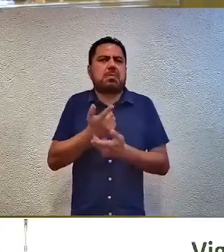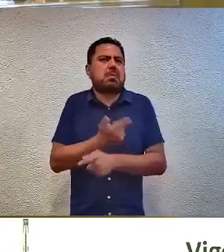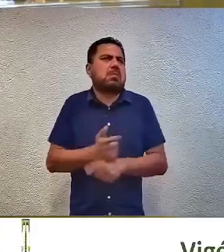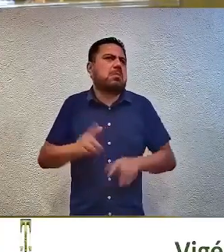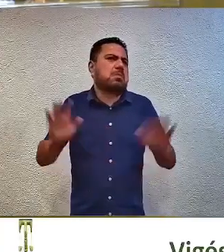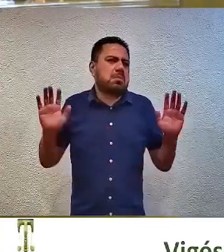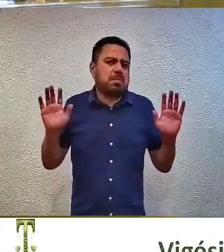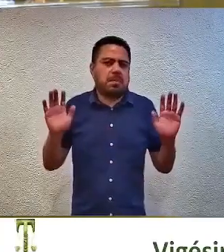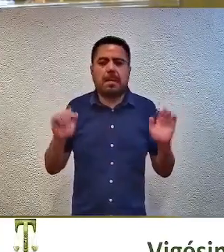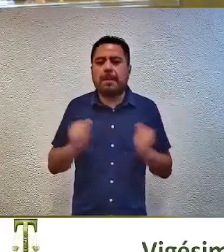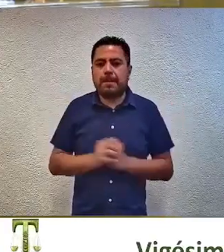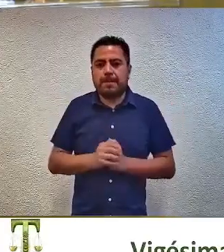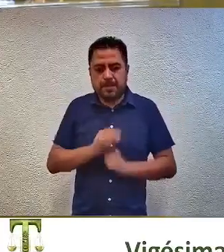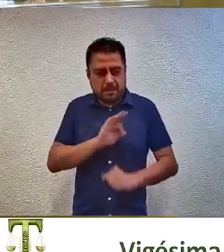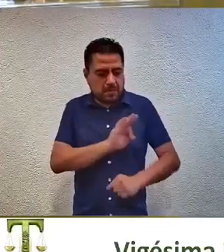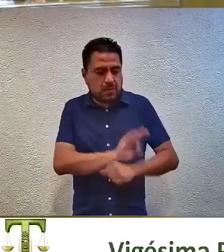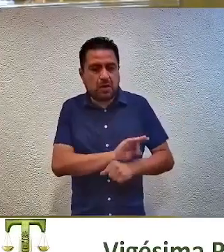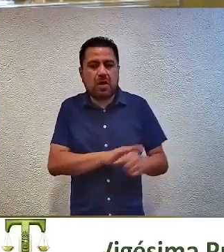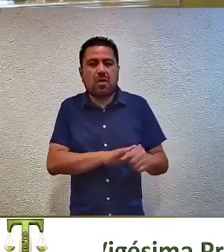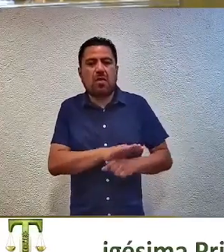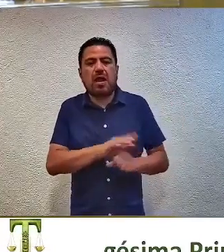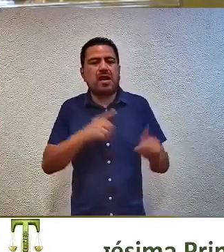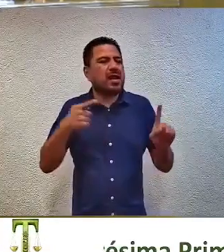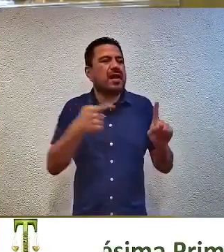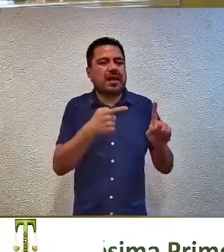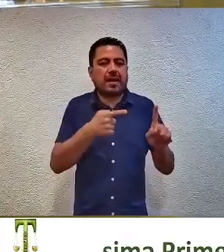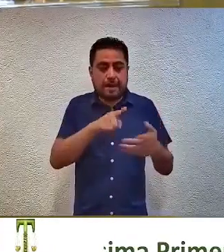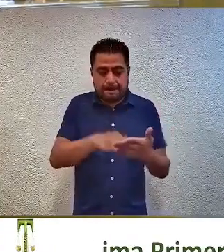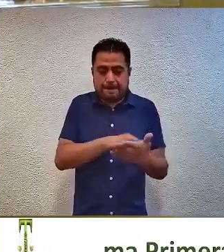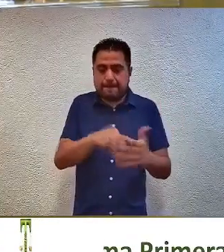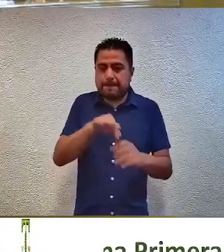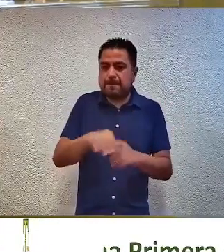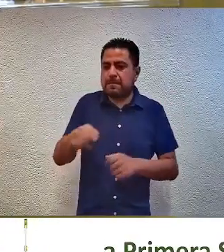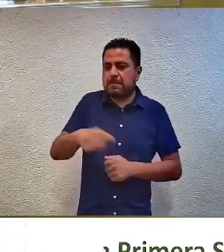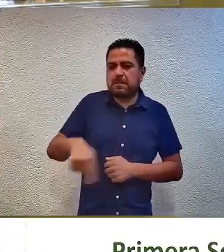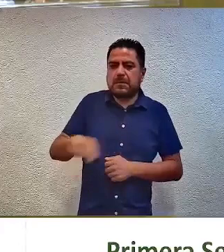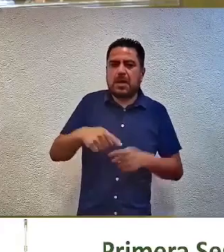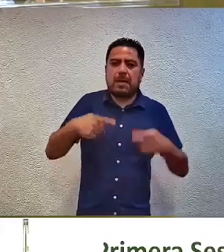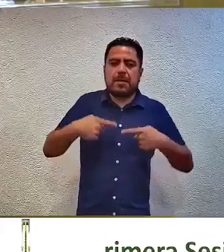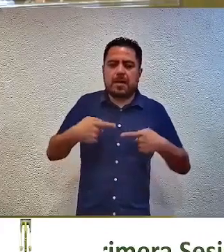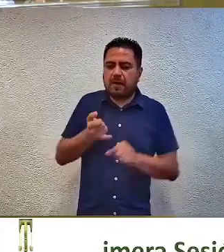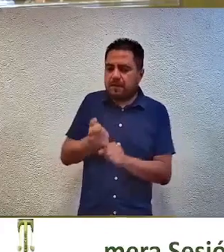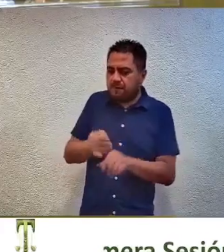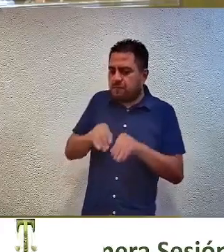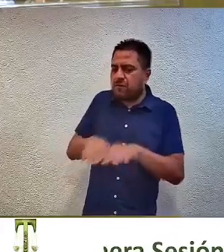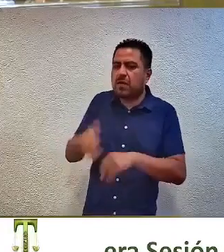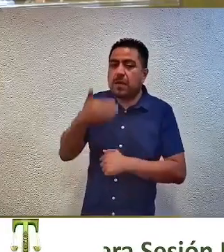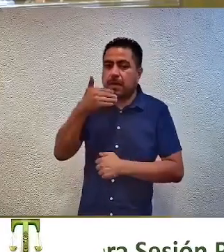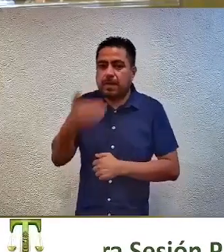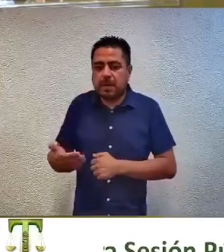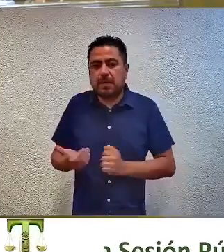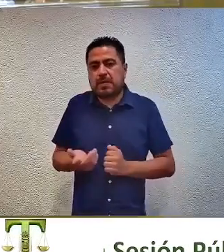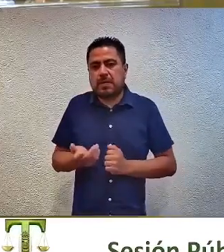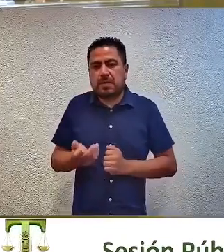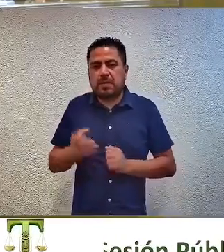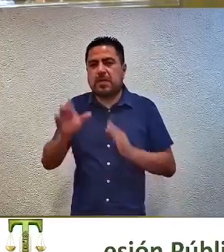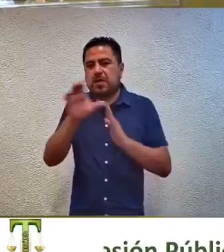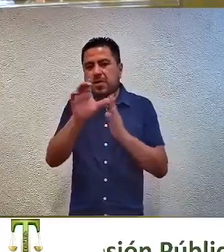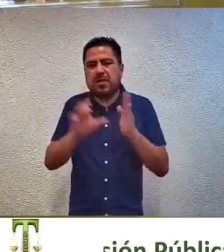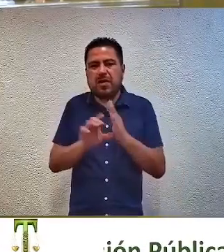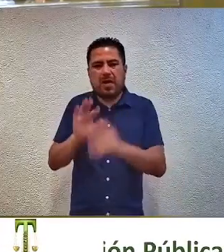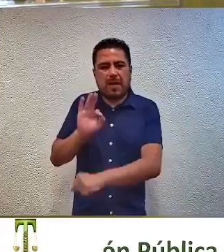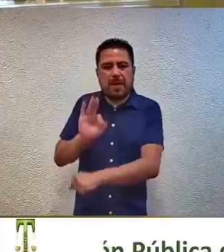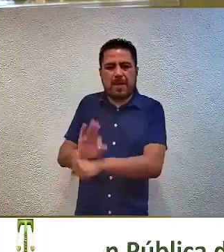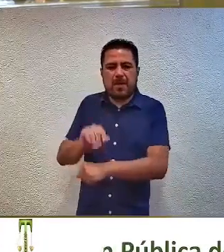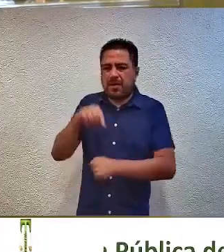protege sustancialmente la finalidad de que el electorado vote de manera informada, siendo que uno de los bienes constitucionalmente protegidos